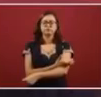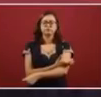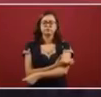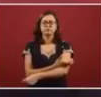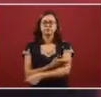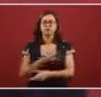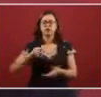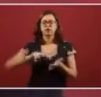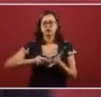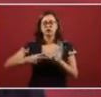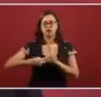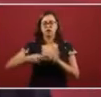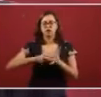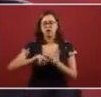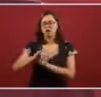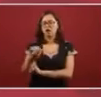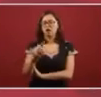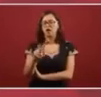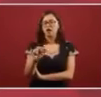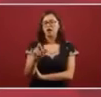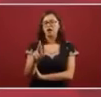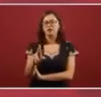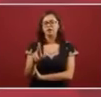el ingeniero Javier Jiménez Espriu